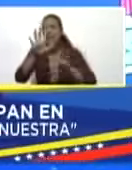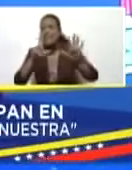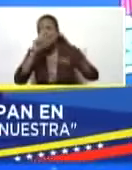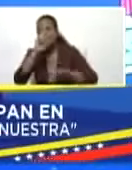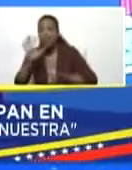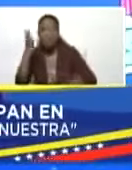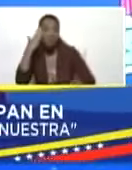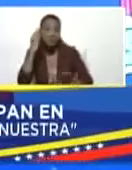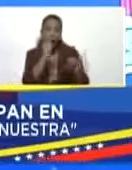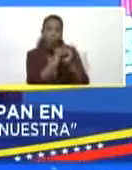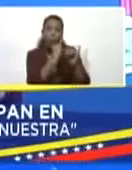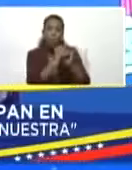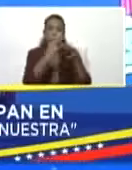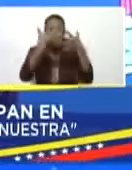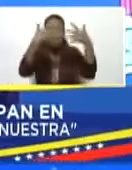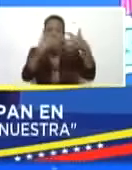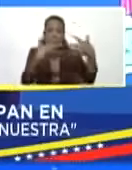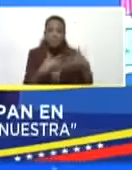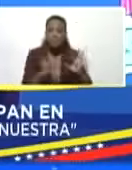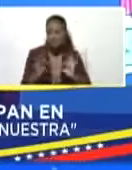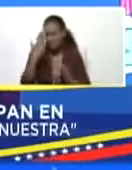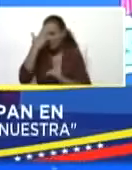mundo nuevo de lo comunicacional.